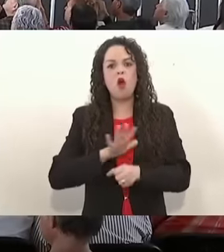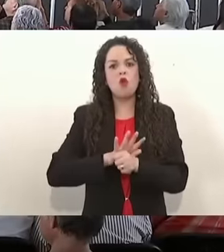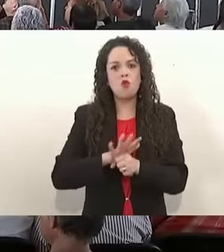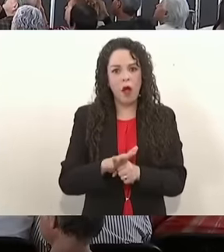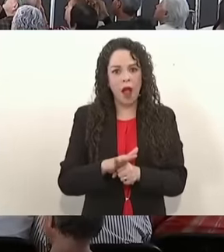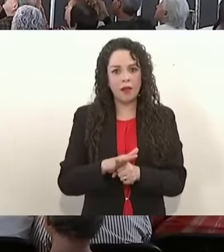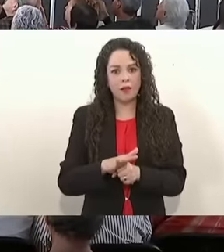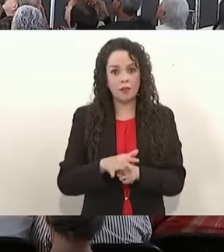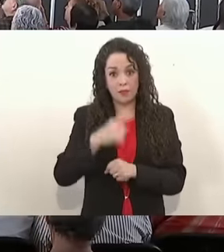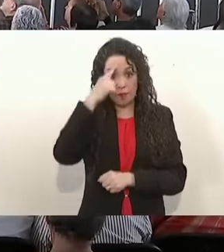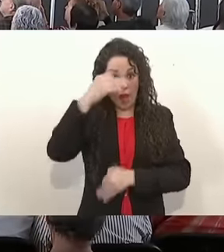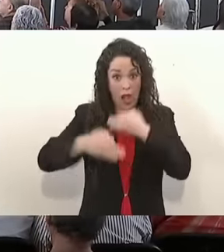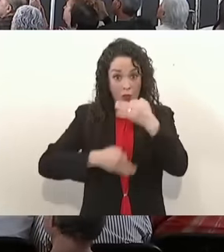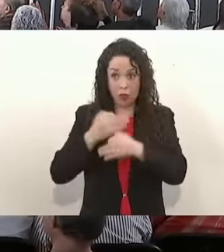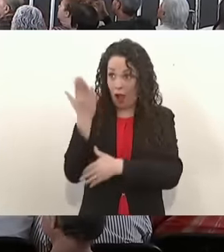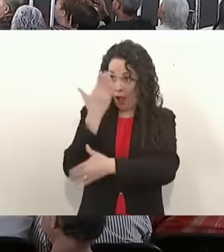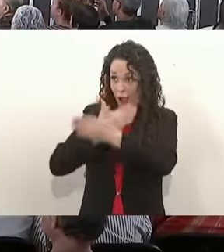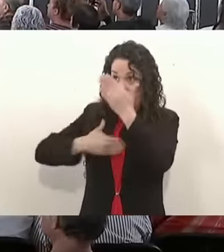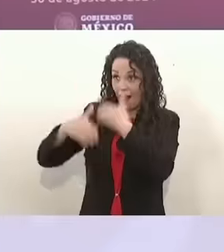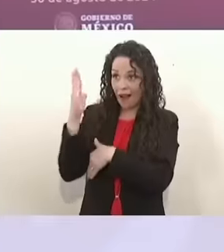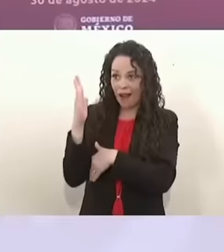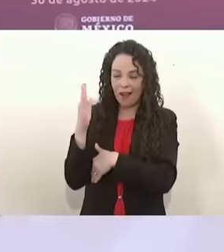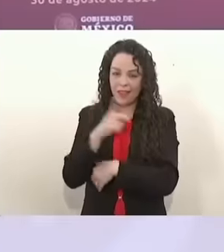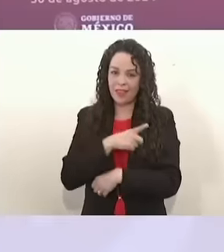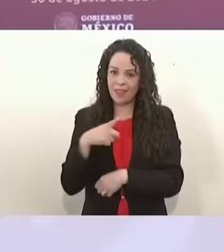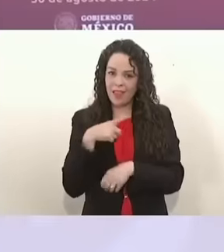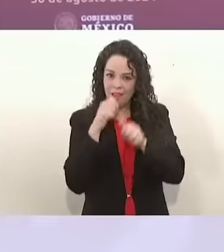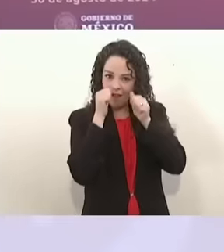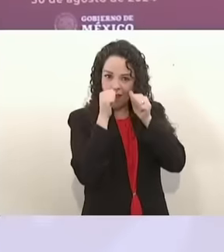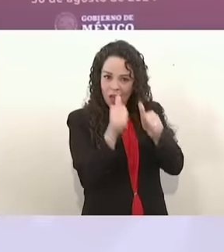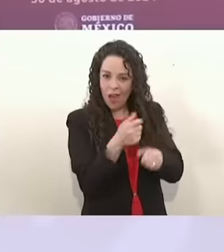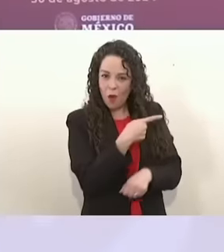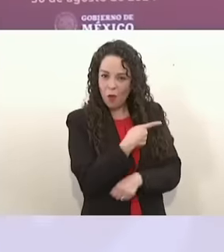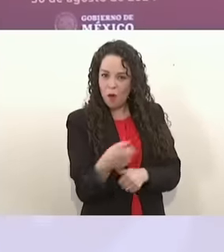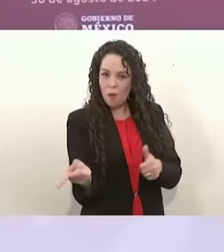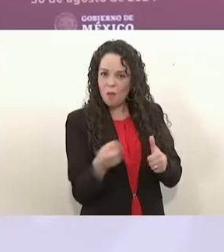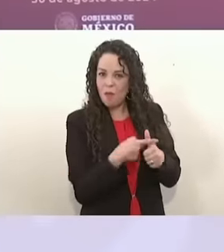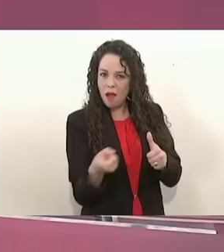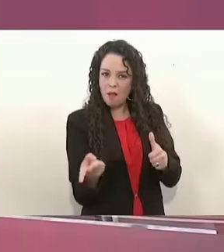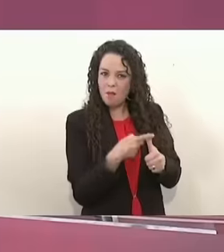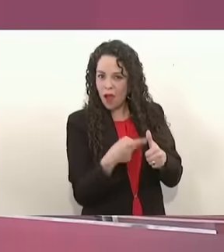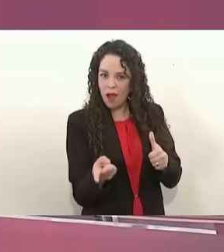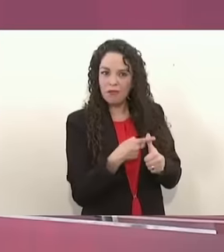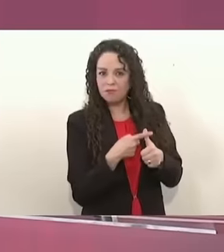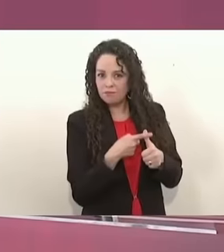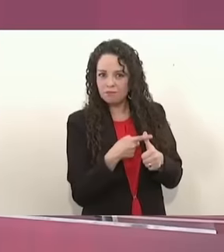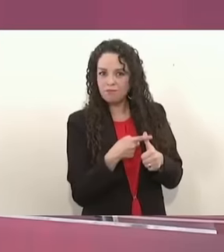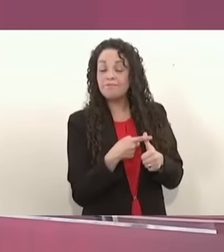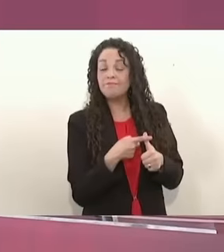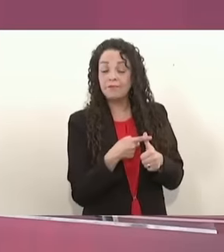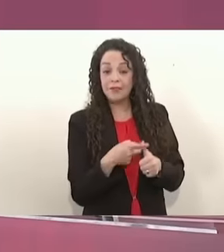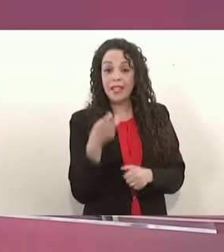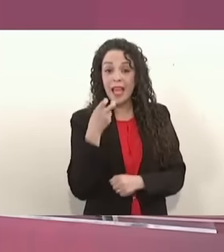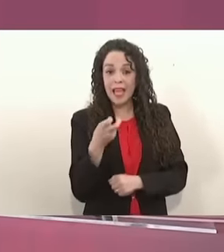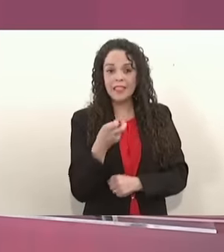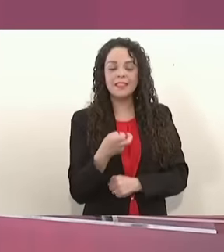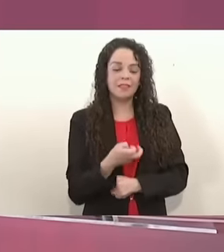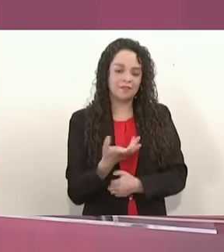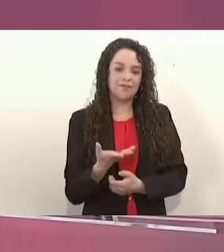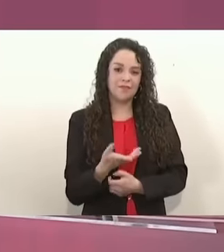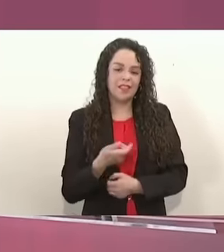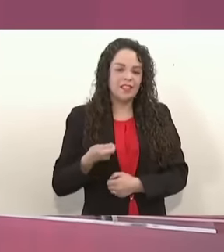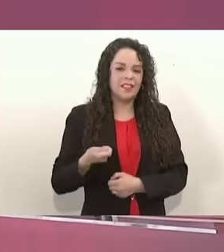primero los pobres. Y eso quiere decir justicia social. Por eso es hermoso estar el día de hoy